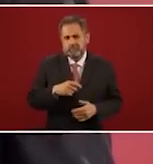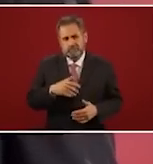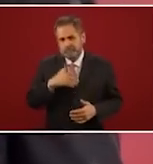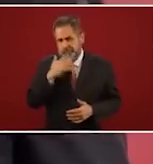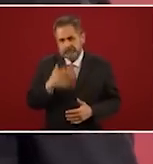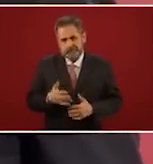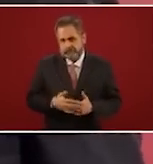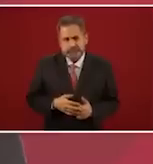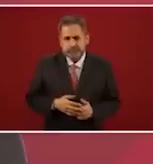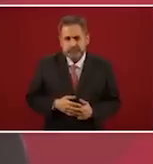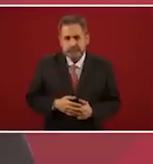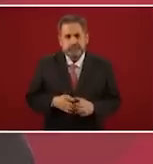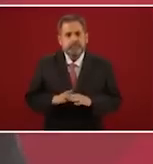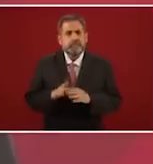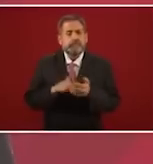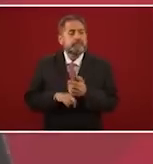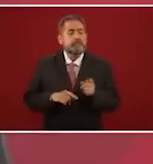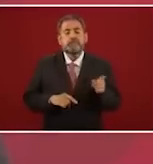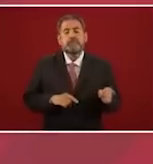a partir de